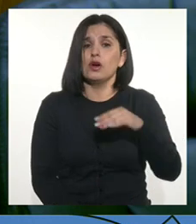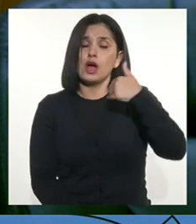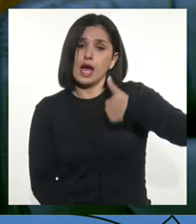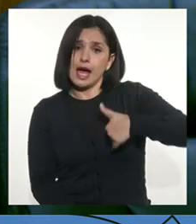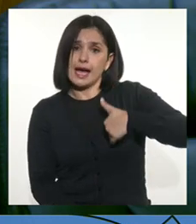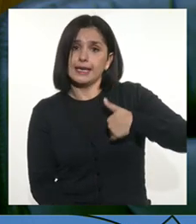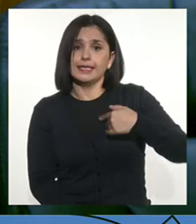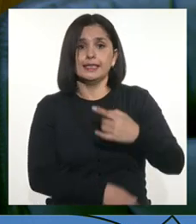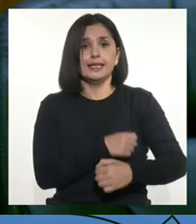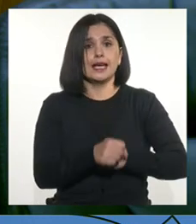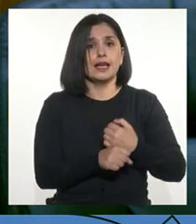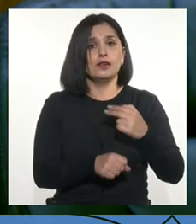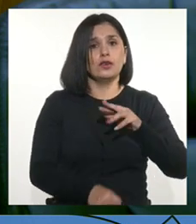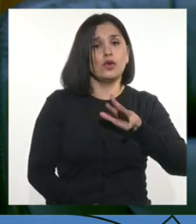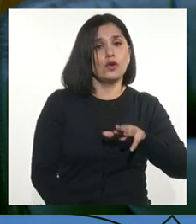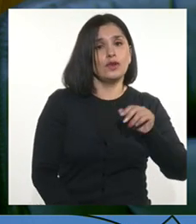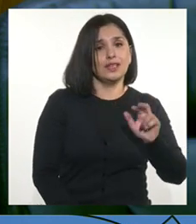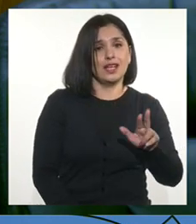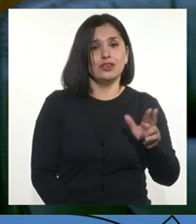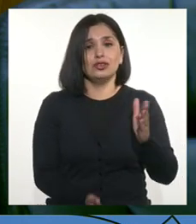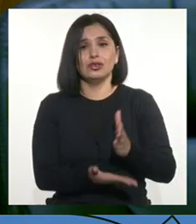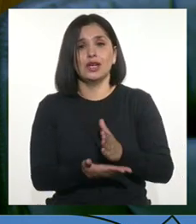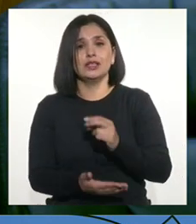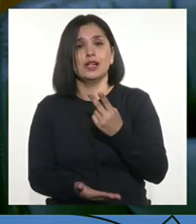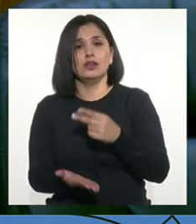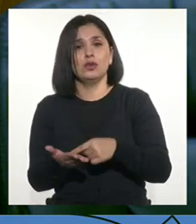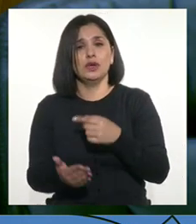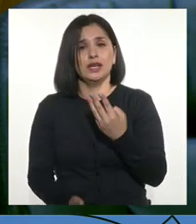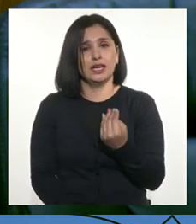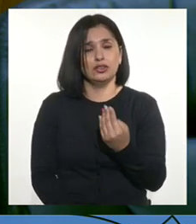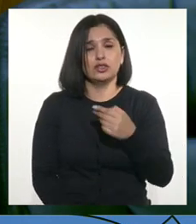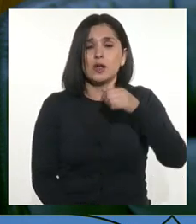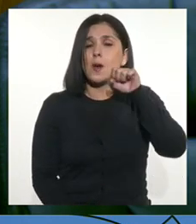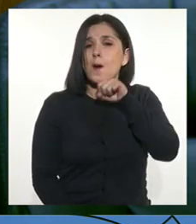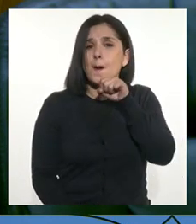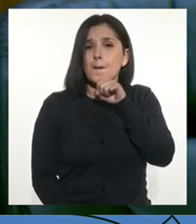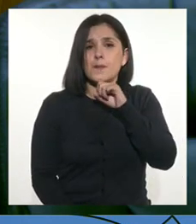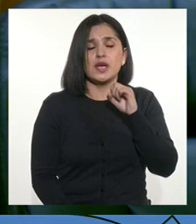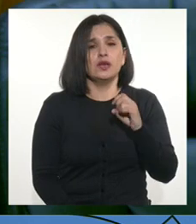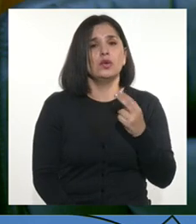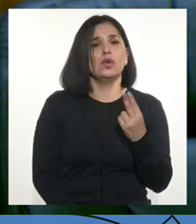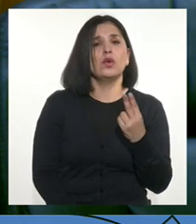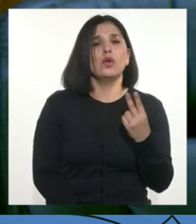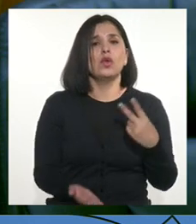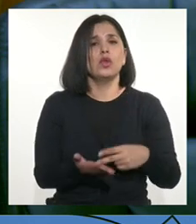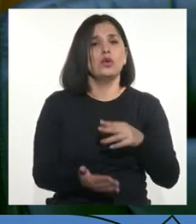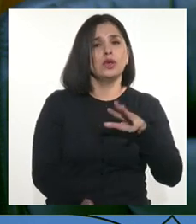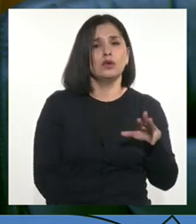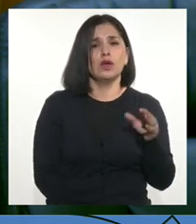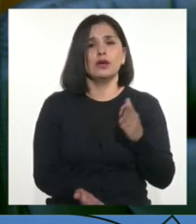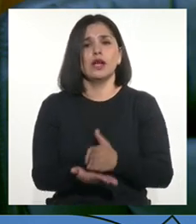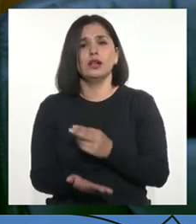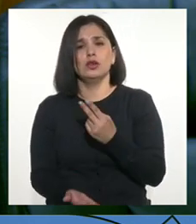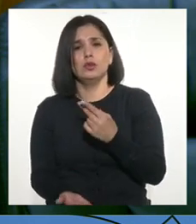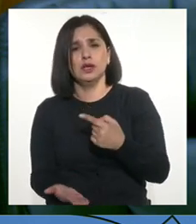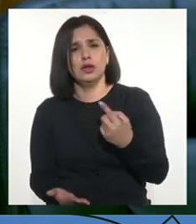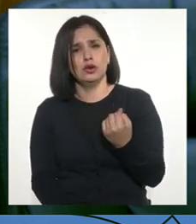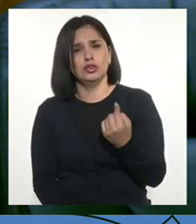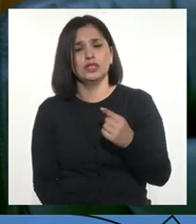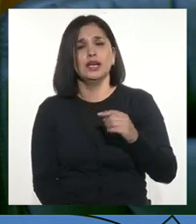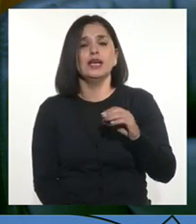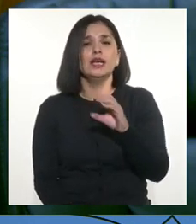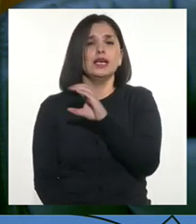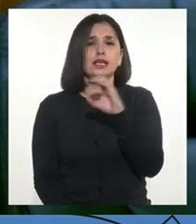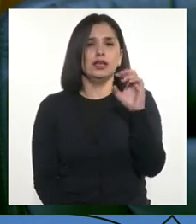años 98 y 2014 perú entre los años 2009 2011 y costa rica en el año